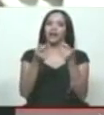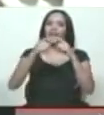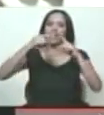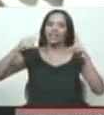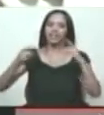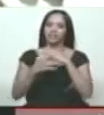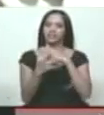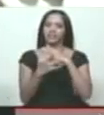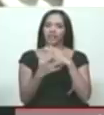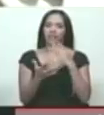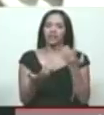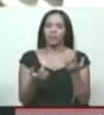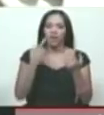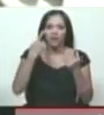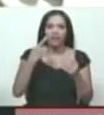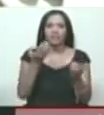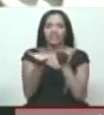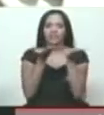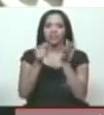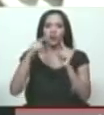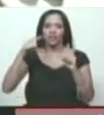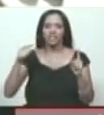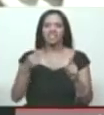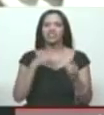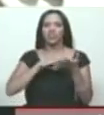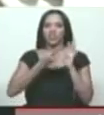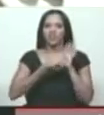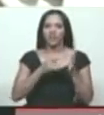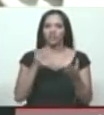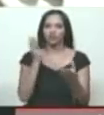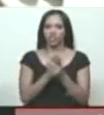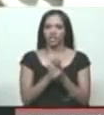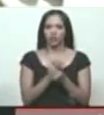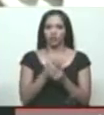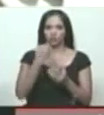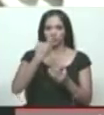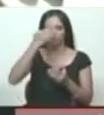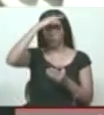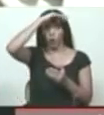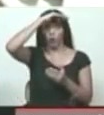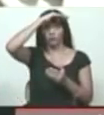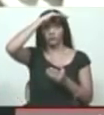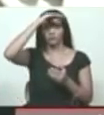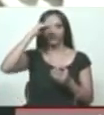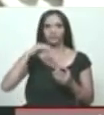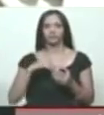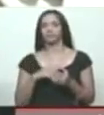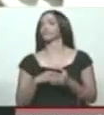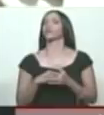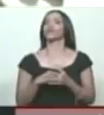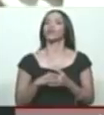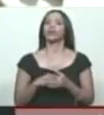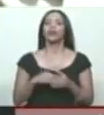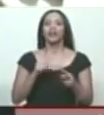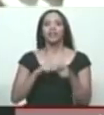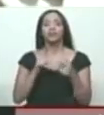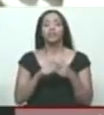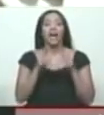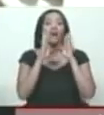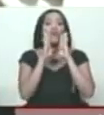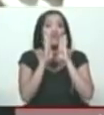servicio eléctrico, y así lo define él en su decreto. Así que está a confesión de